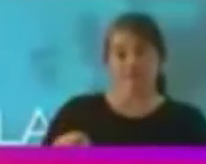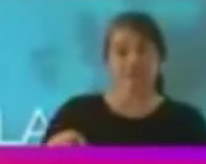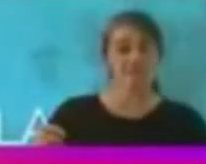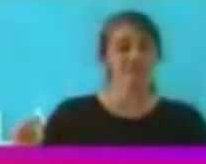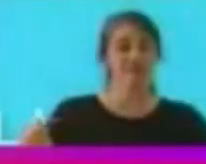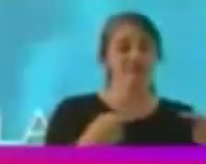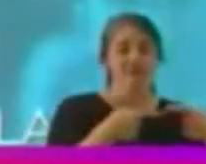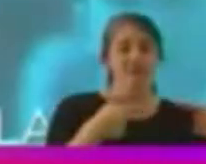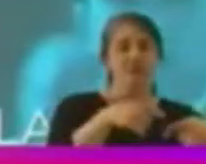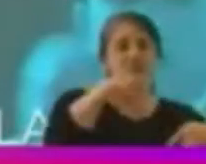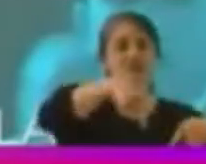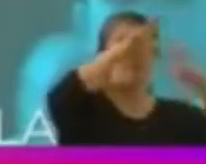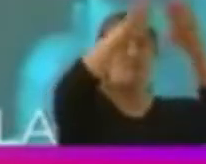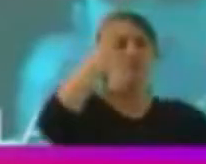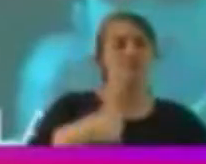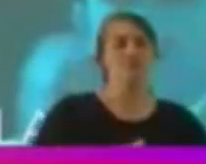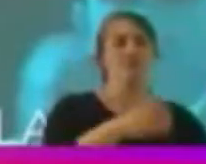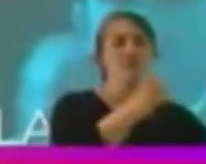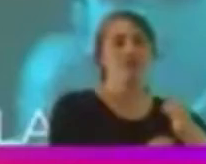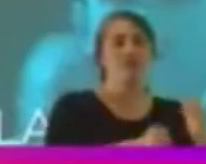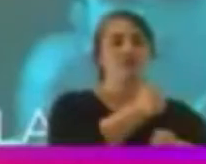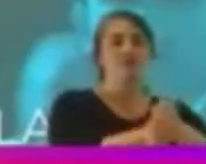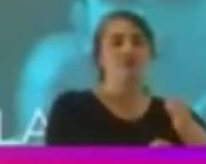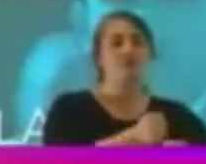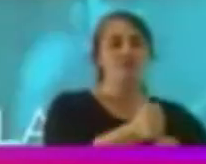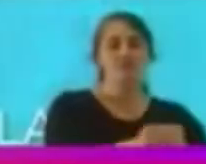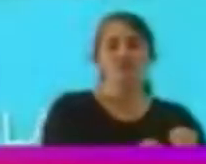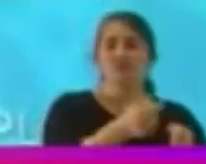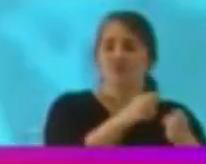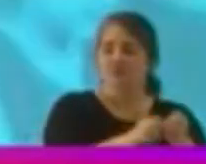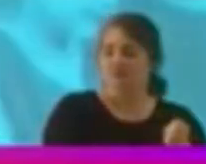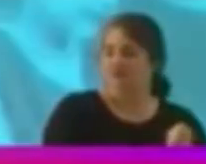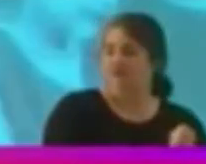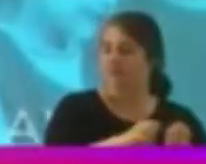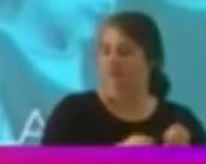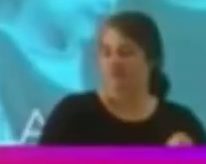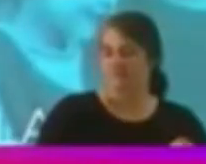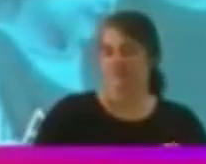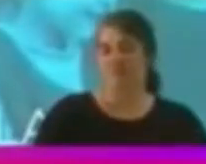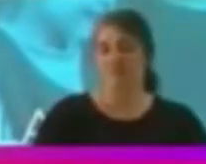la integración territorial de nuestras cadenas de valor.